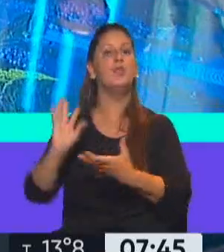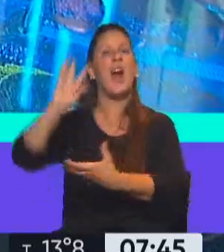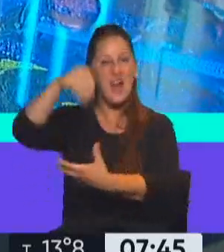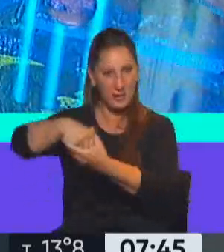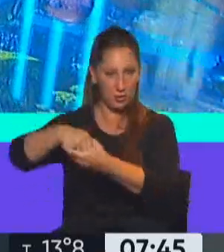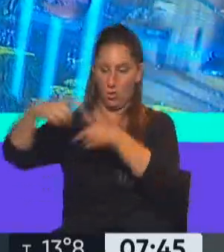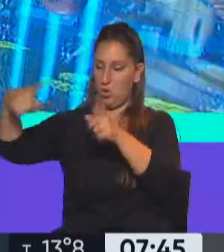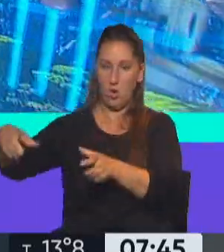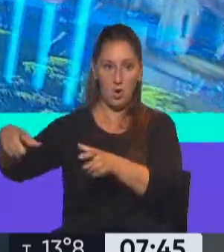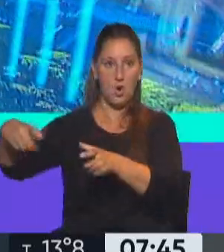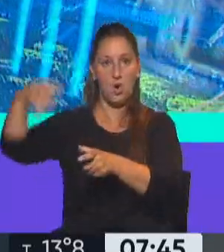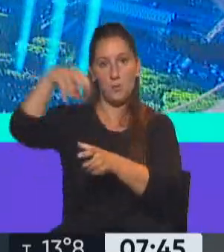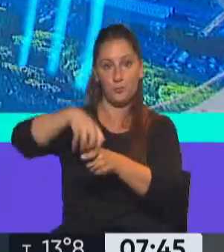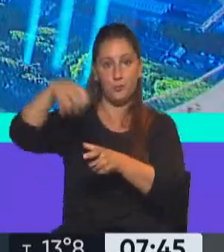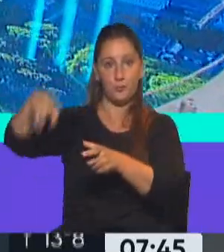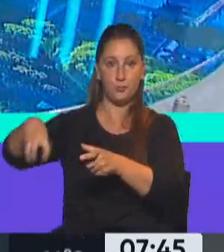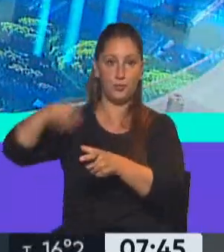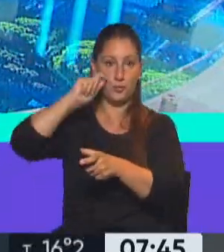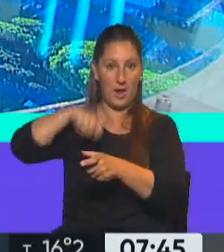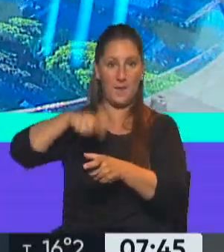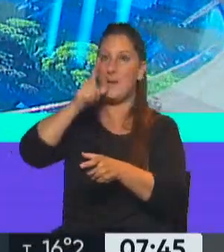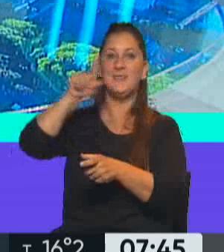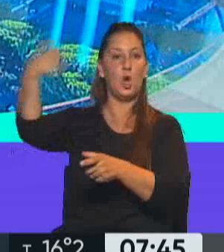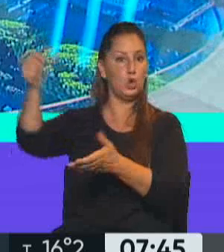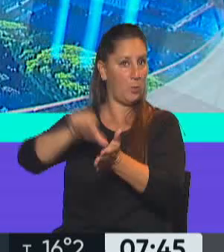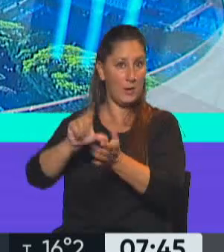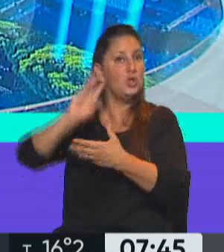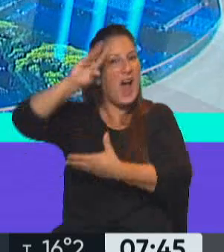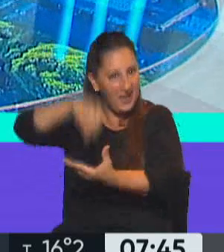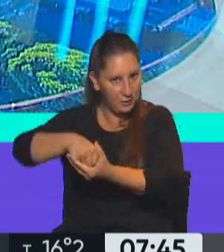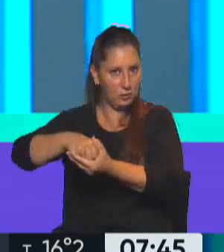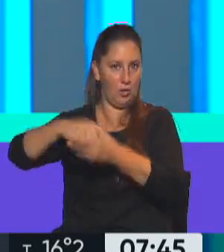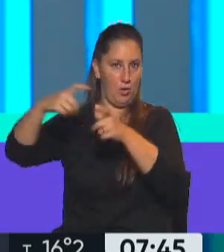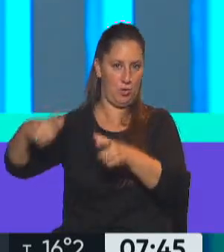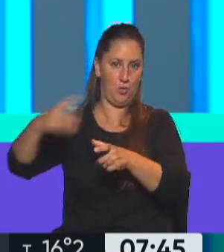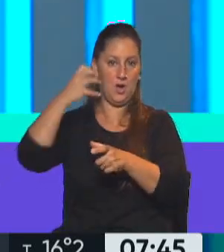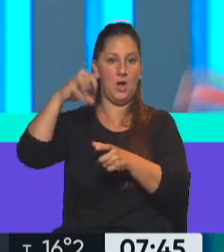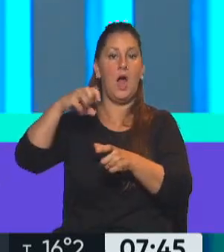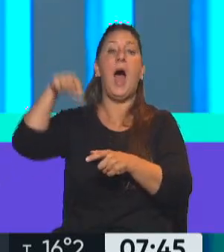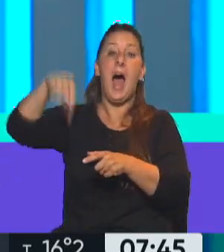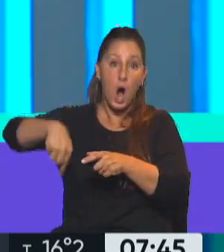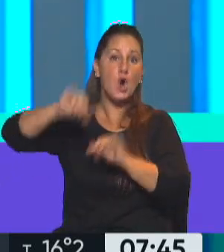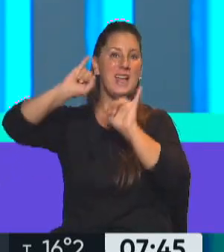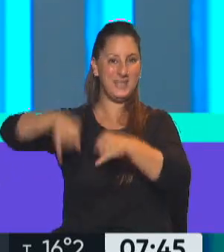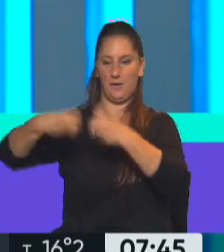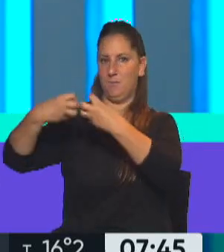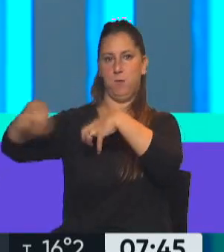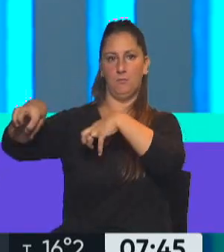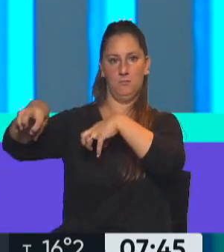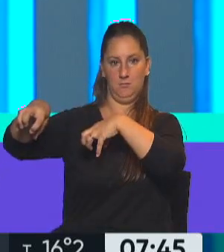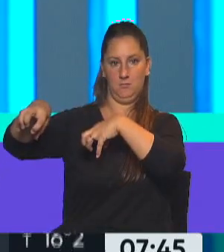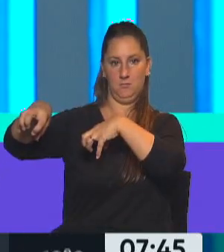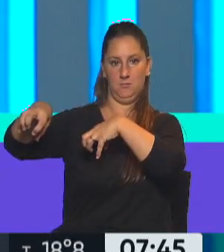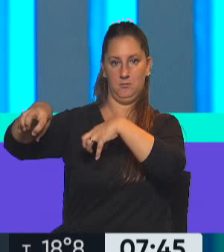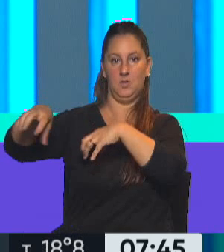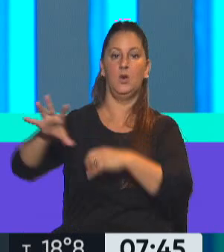Alexander, da la sensación que forman parte de otro país. No, están en Ucrania. Ahora son dos países independientes. Ahora sí. Sí,